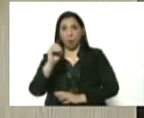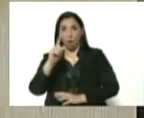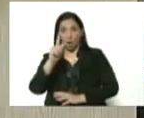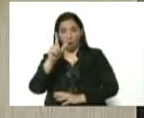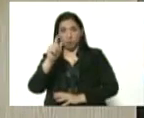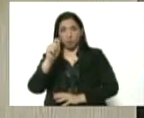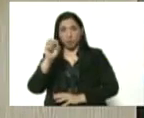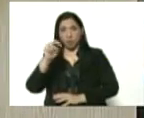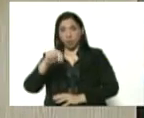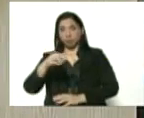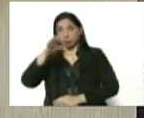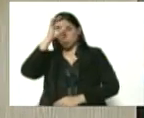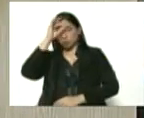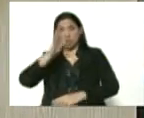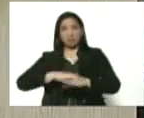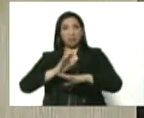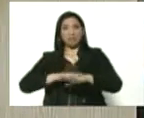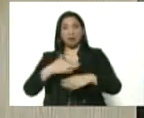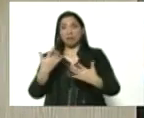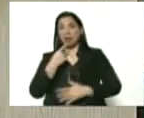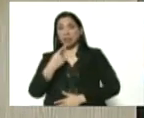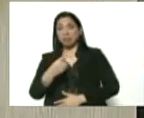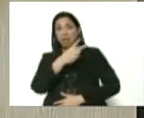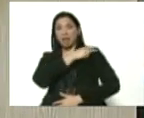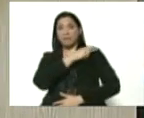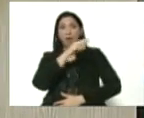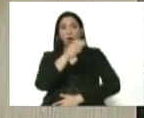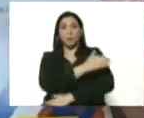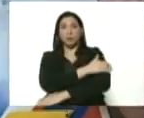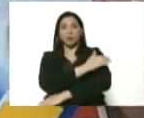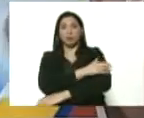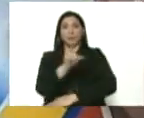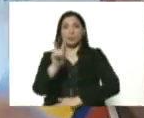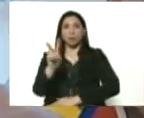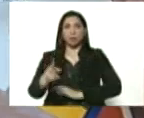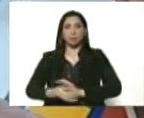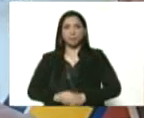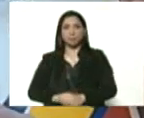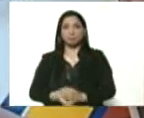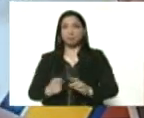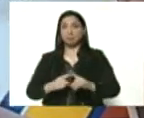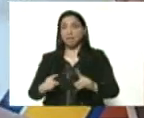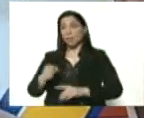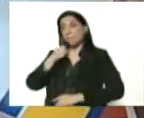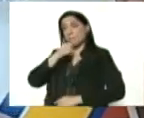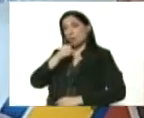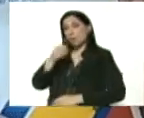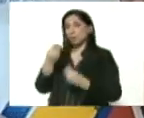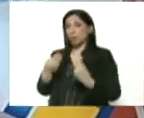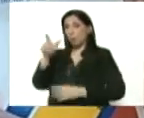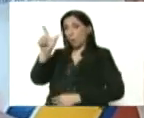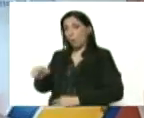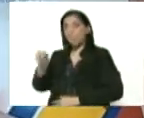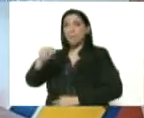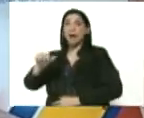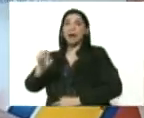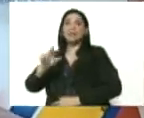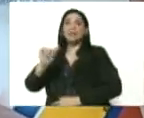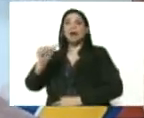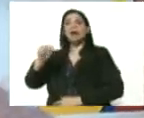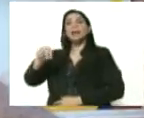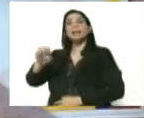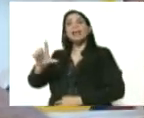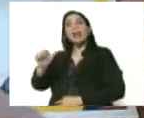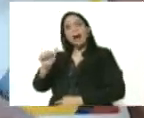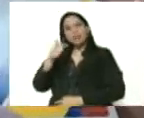Yo no sé qué van a decir los jefes de la oposición venezolana, los distintos partidos de la oposición venezolana, pero si una periodista como Mariela Salazar, arroba alias